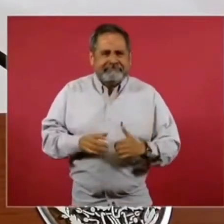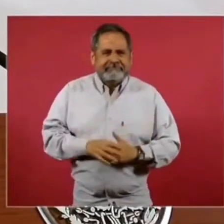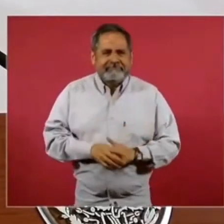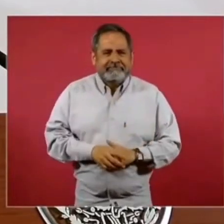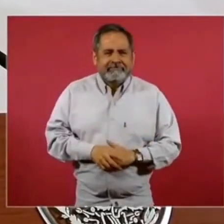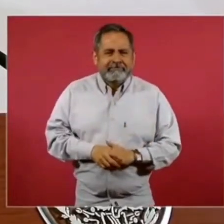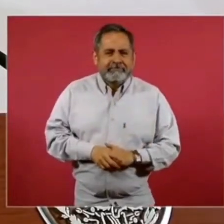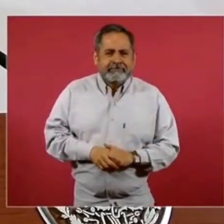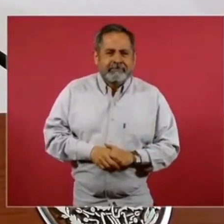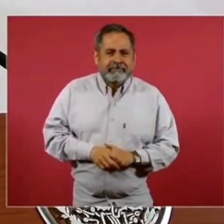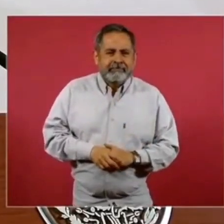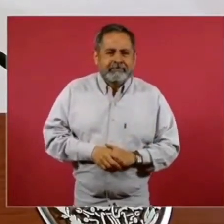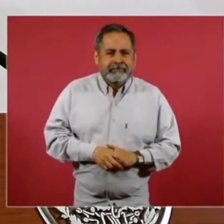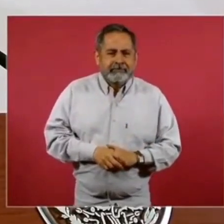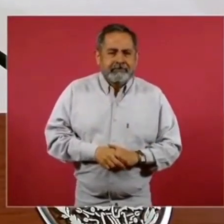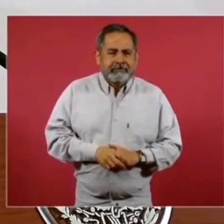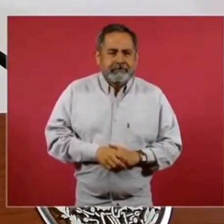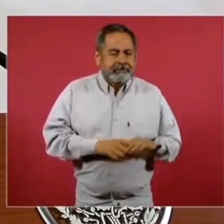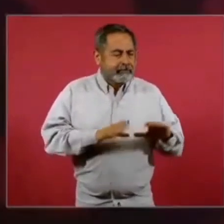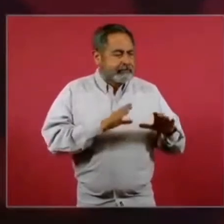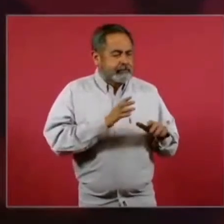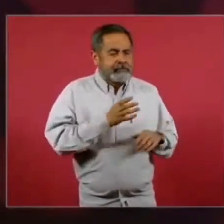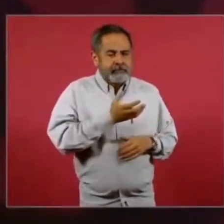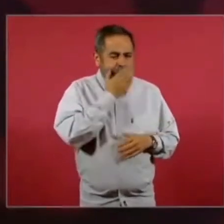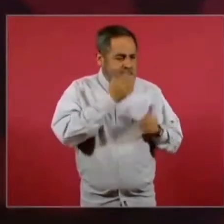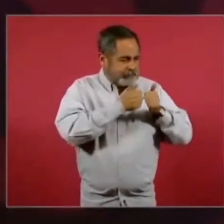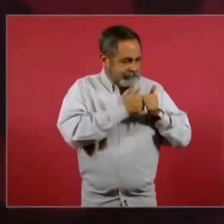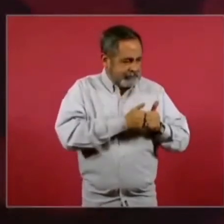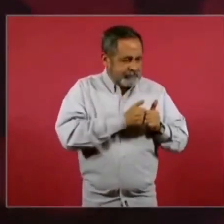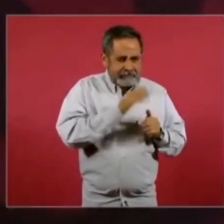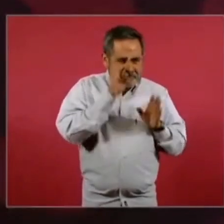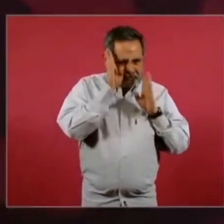el el conservador en general